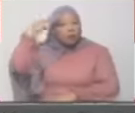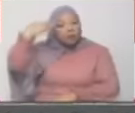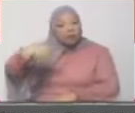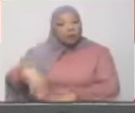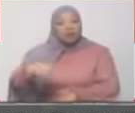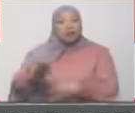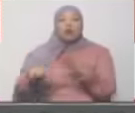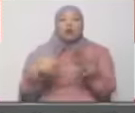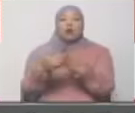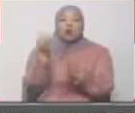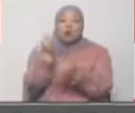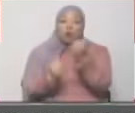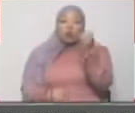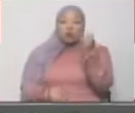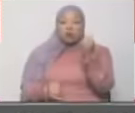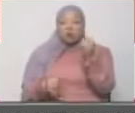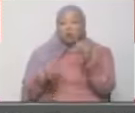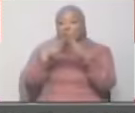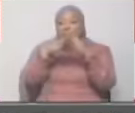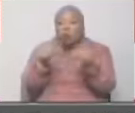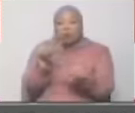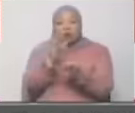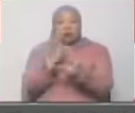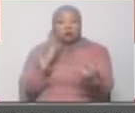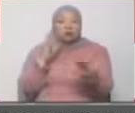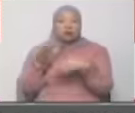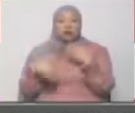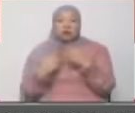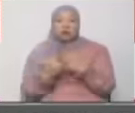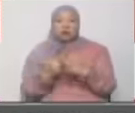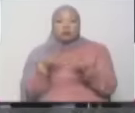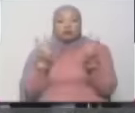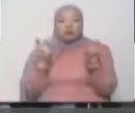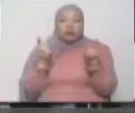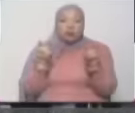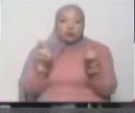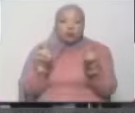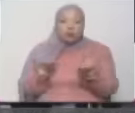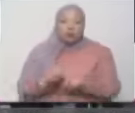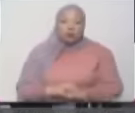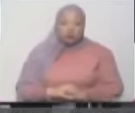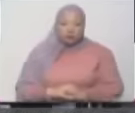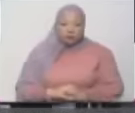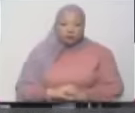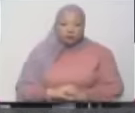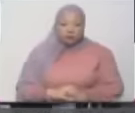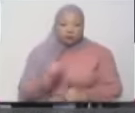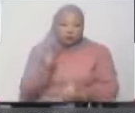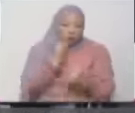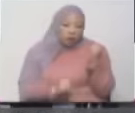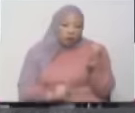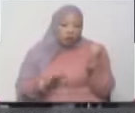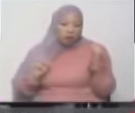Hasta del último soldado. Ustedes le dicen el último nuevo. Antes se le decía el último recluta.